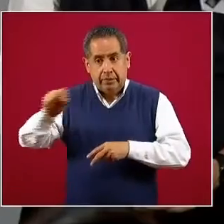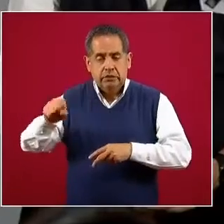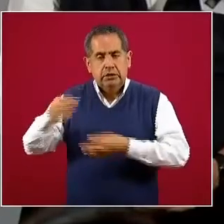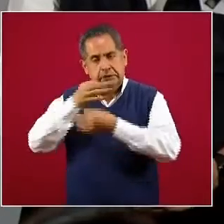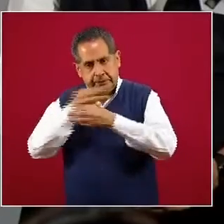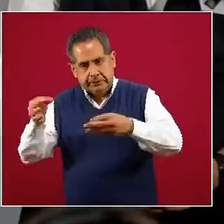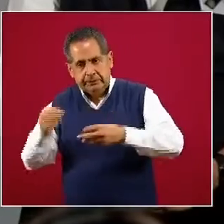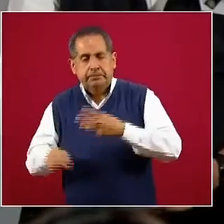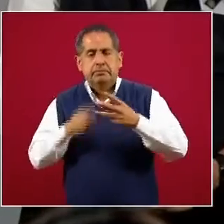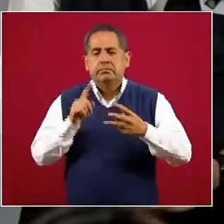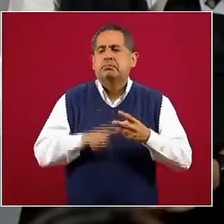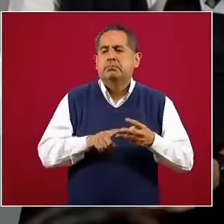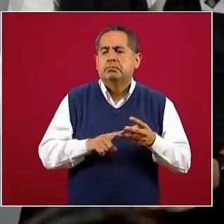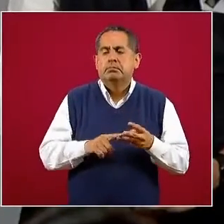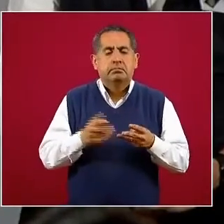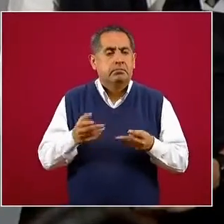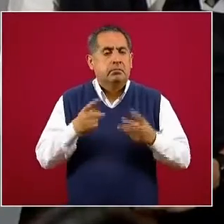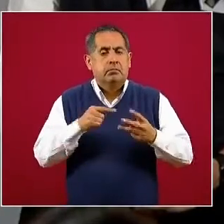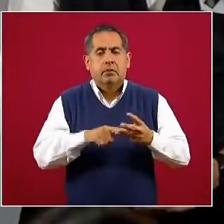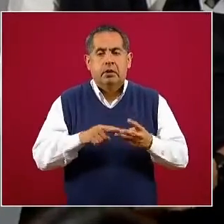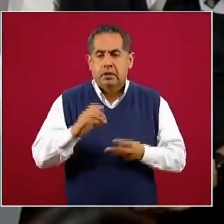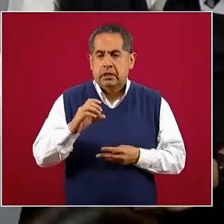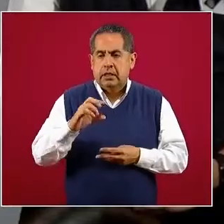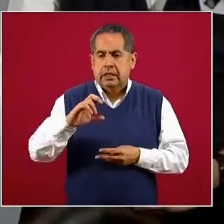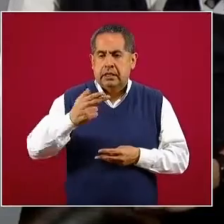Bueno, bien, ahora sí.